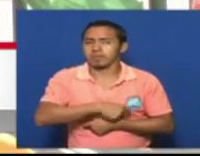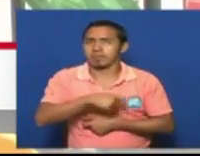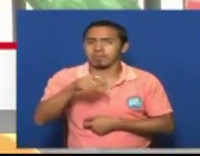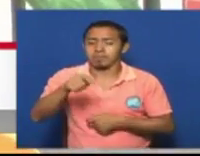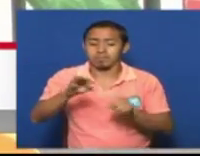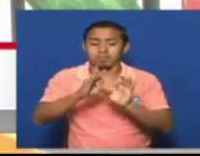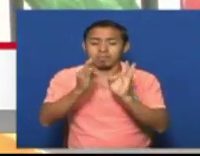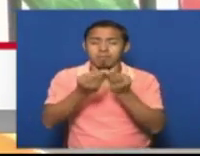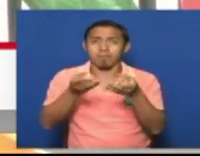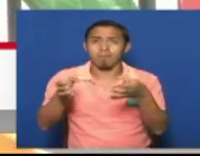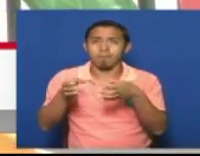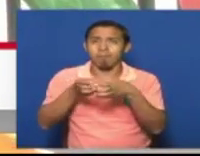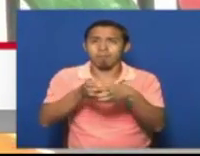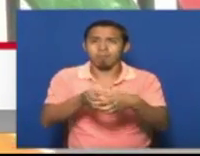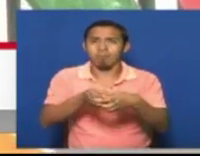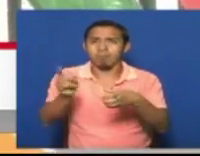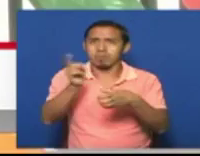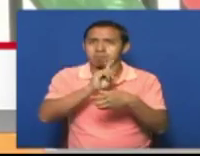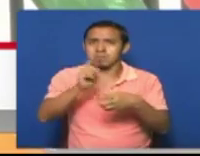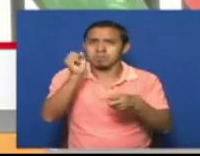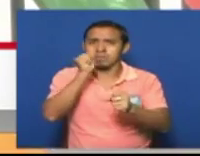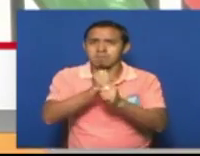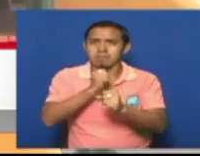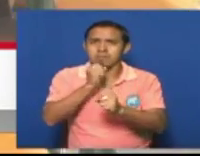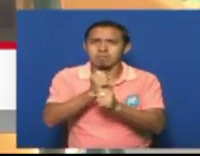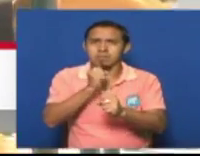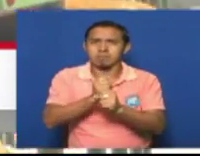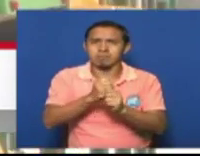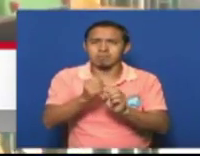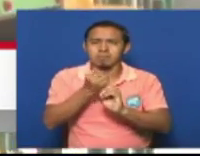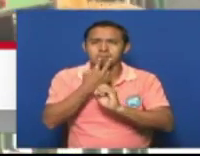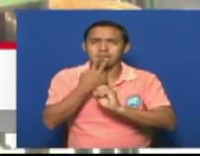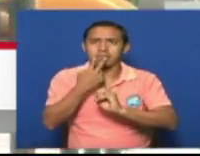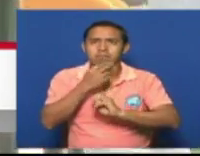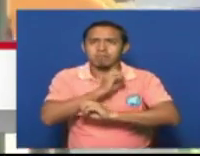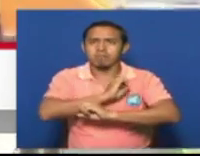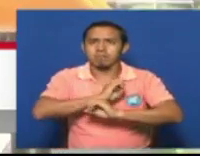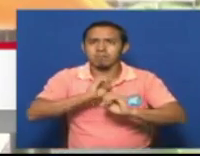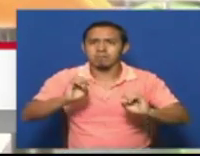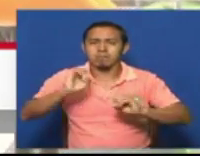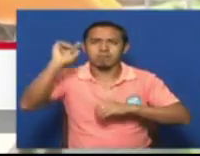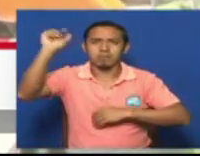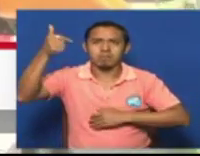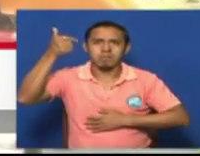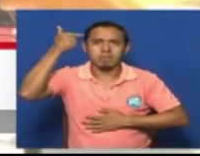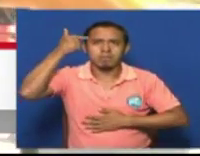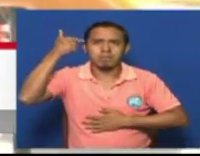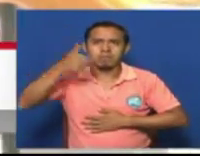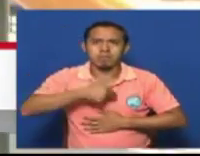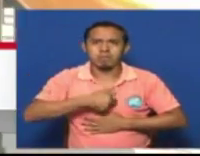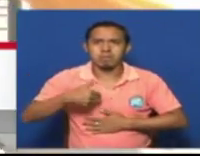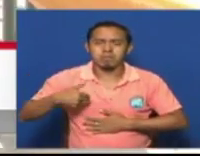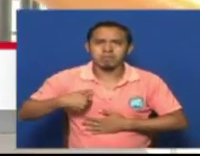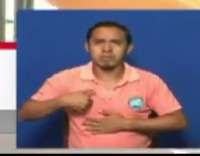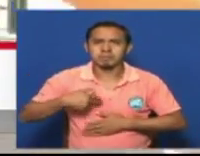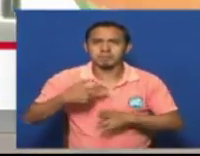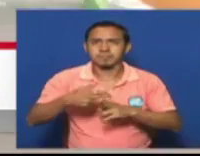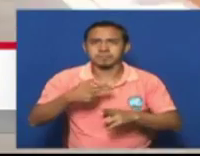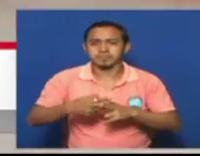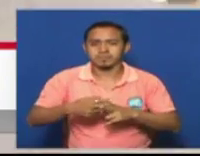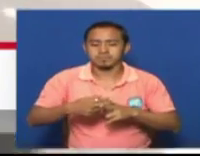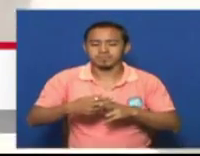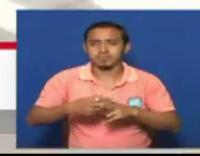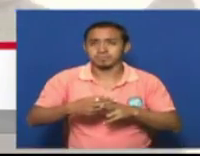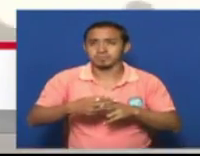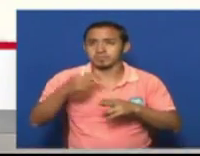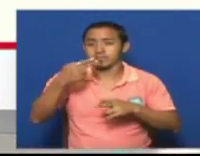la familia y la comunidad y no deben de estar trabajando en diciendo explotados nuestro gobierno ha creado la hoja de ruta para